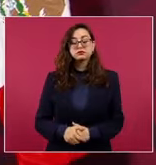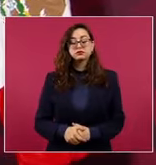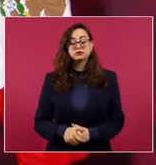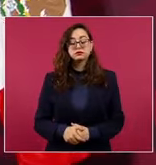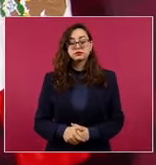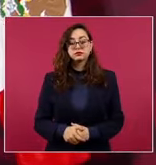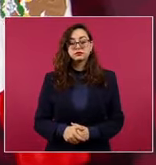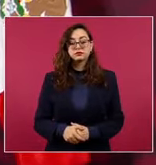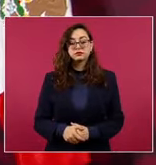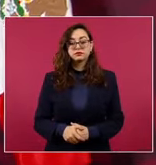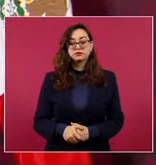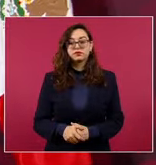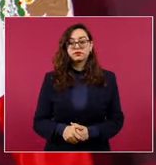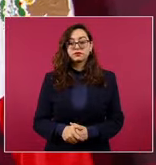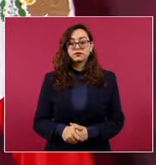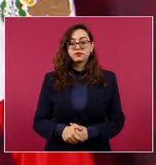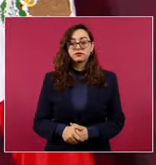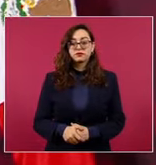hubo